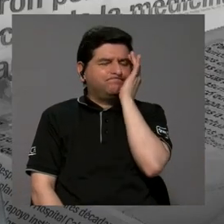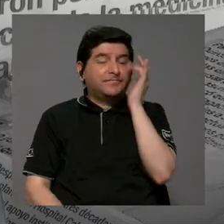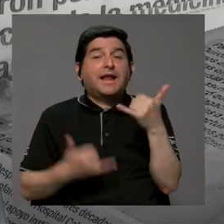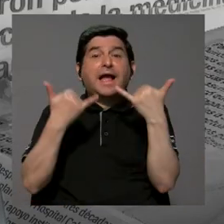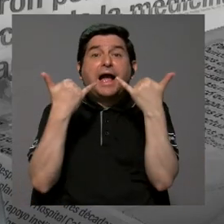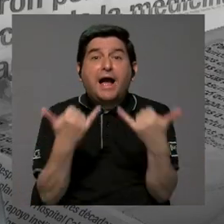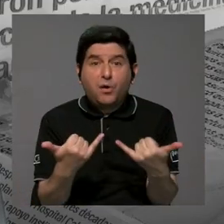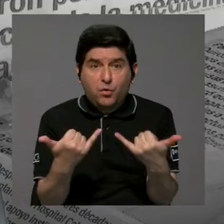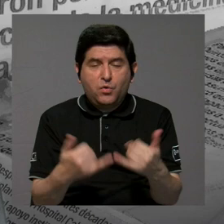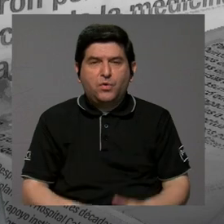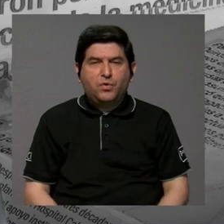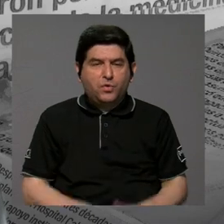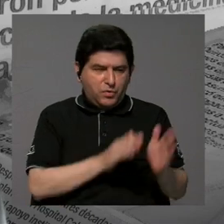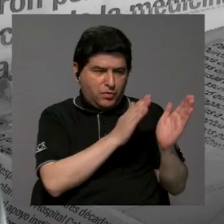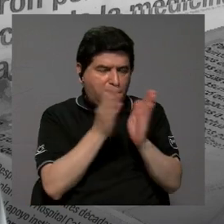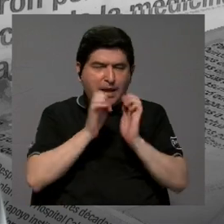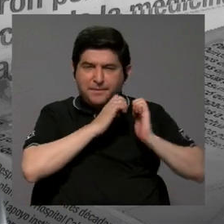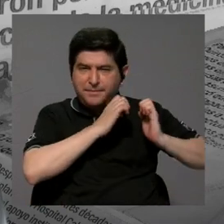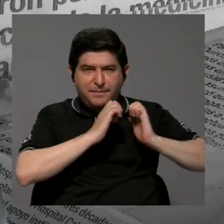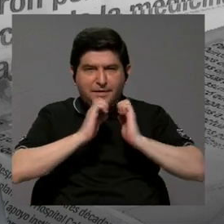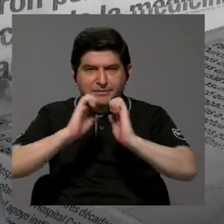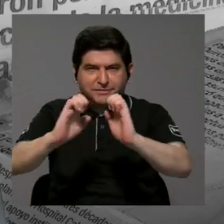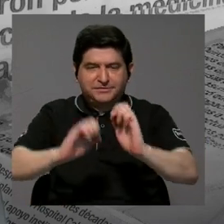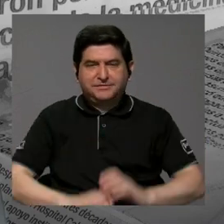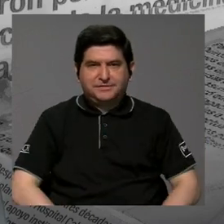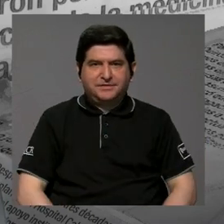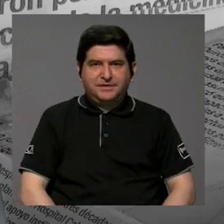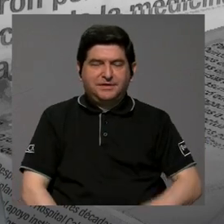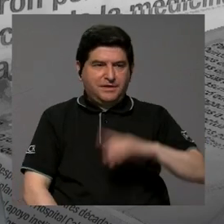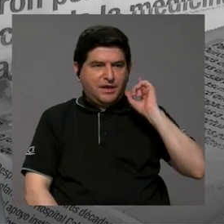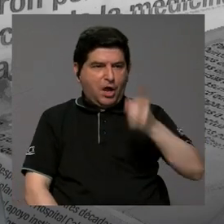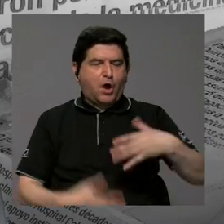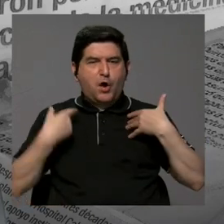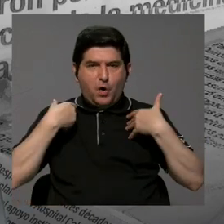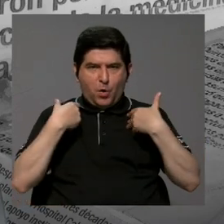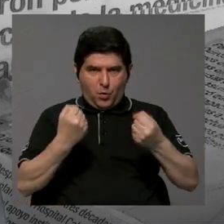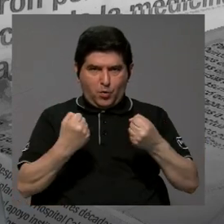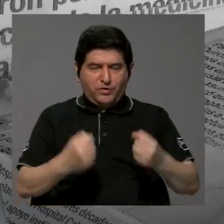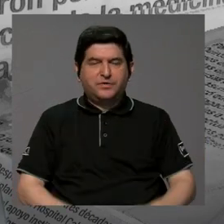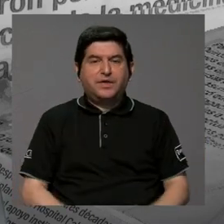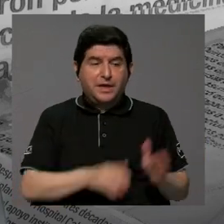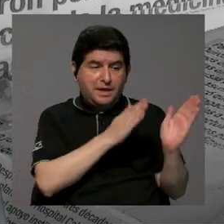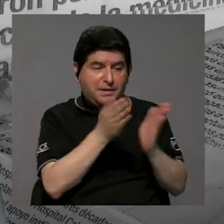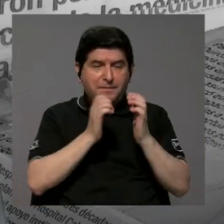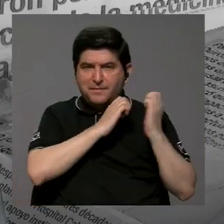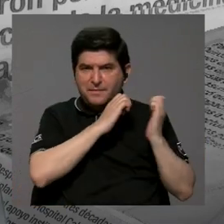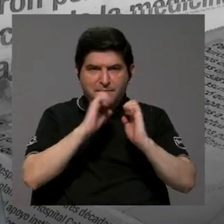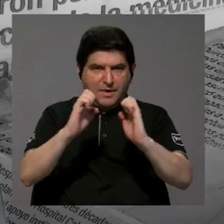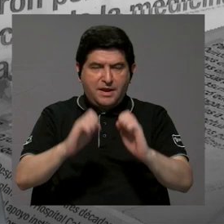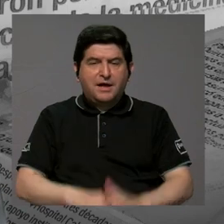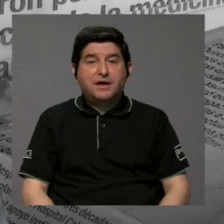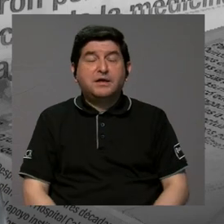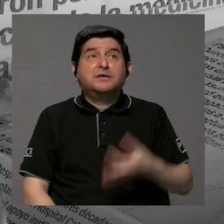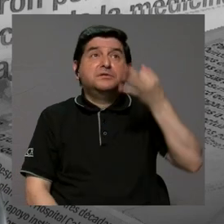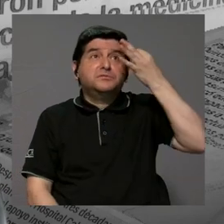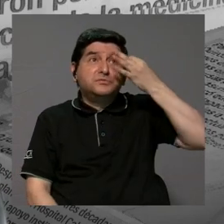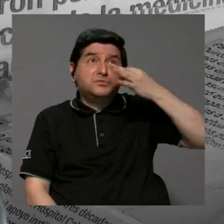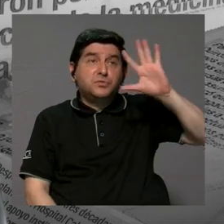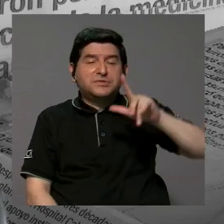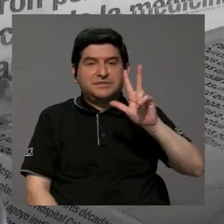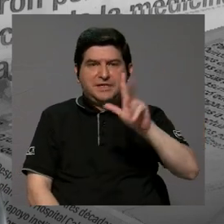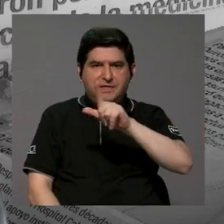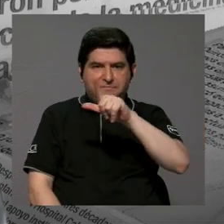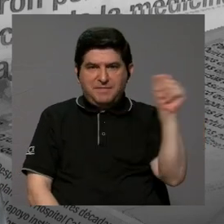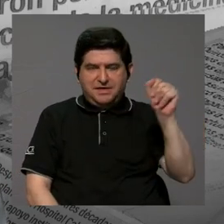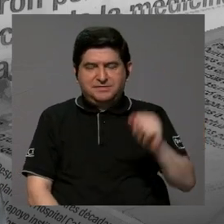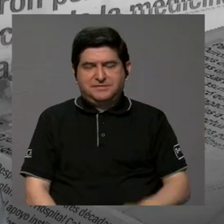que ahora se va a hacer un plan de estrategia para la orden sanitaria, un plan de estrategia que debe quedar supuestamente en